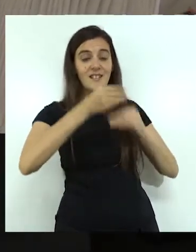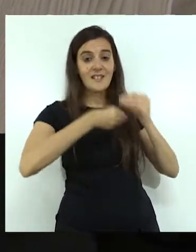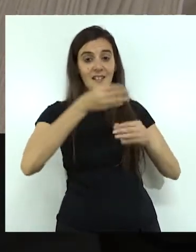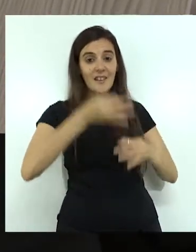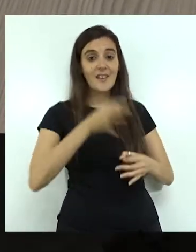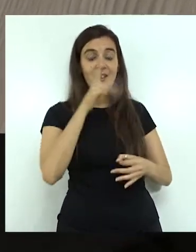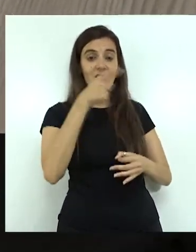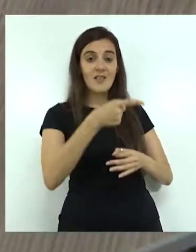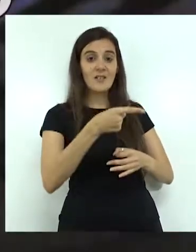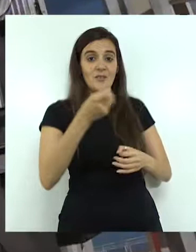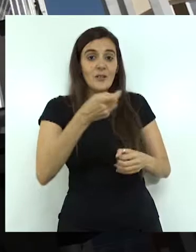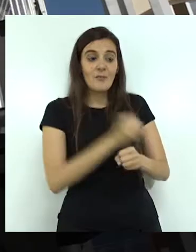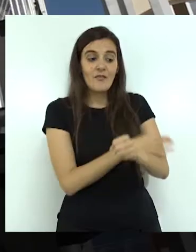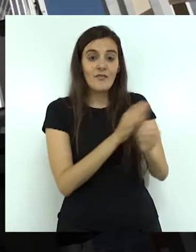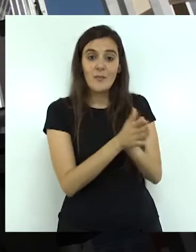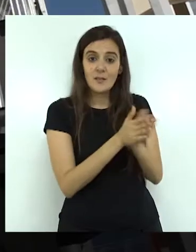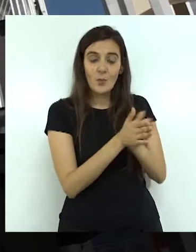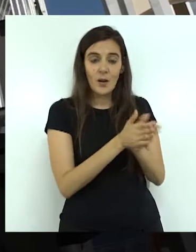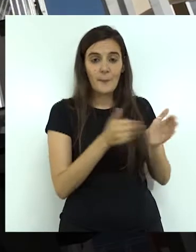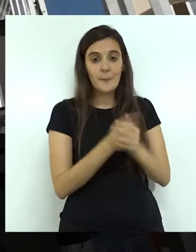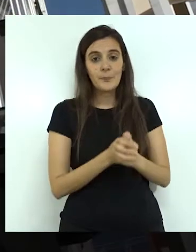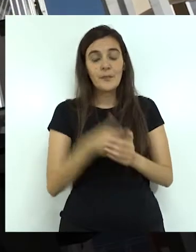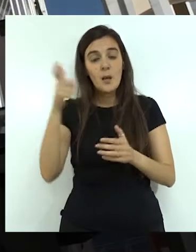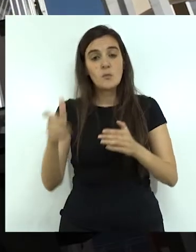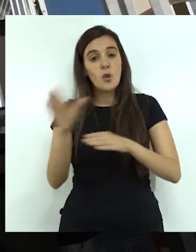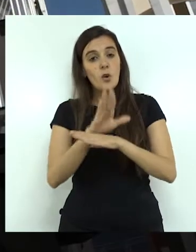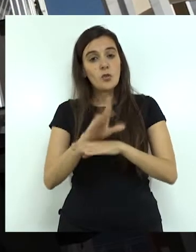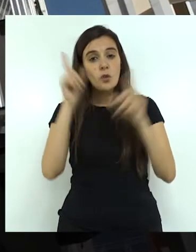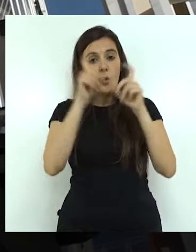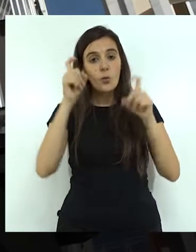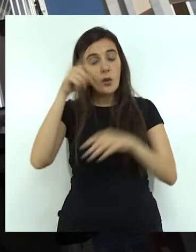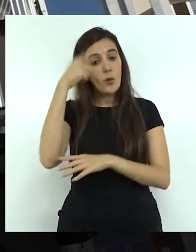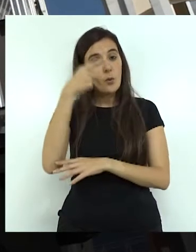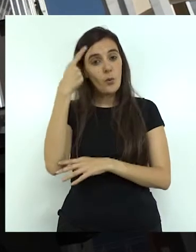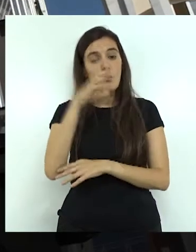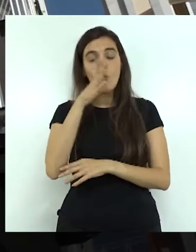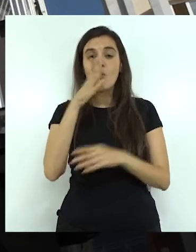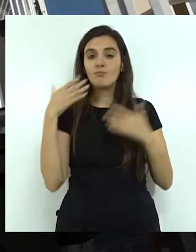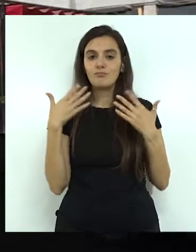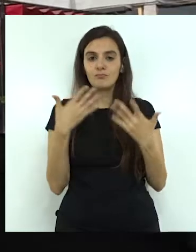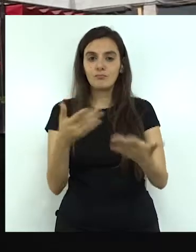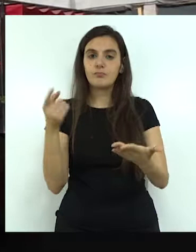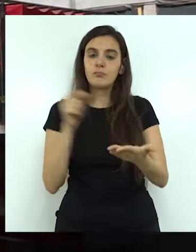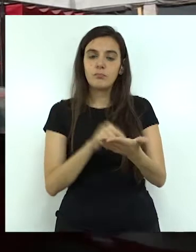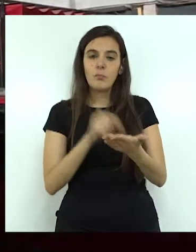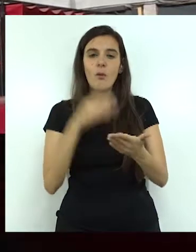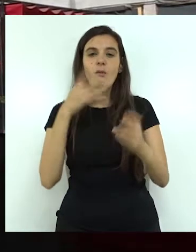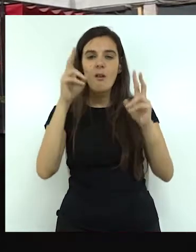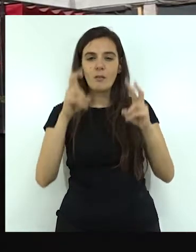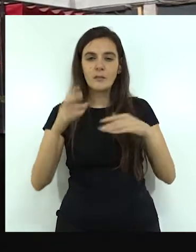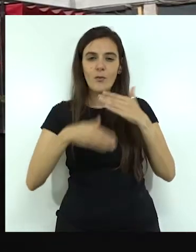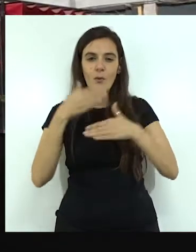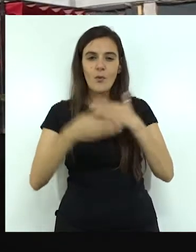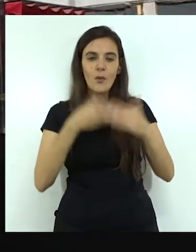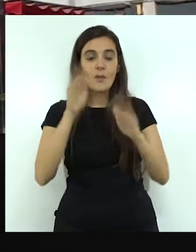es lo cambio me estimulan el consejero de educación y cultura habló de los contratiempos que están demorando la puesta en marcha de la nueva biblioteca